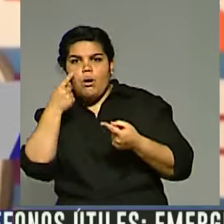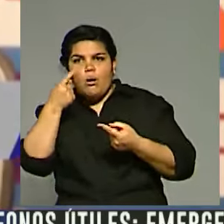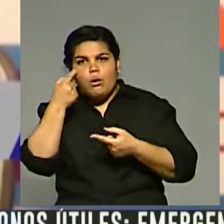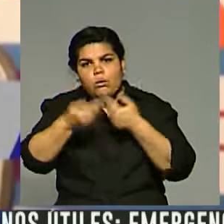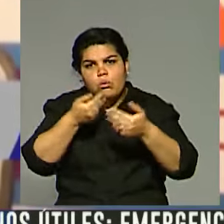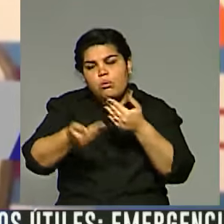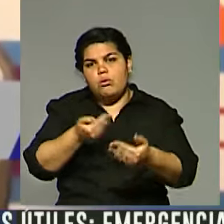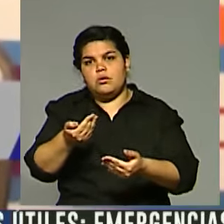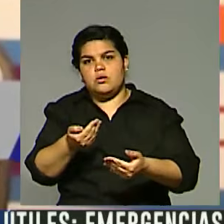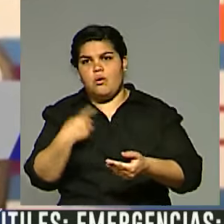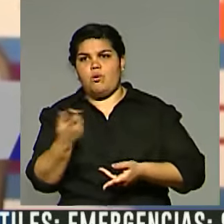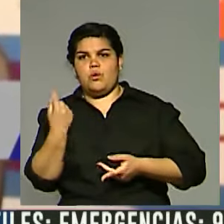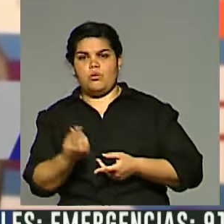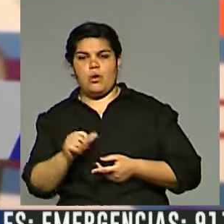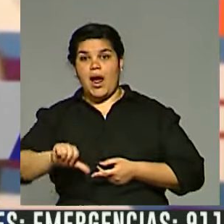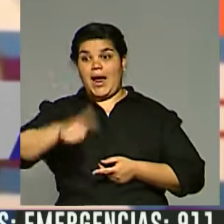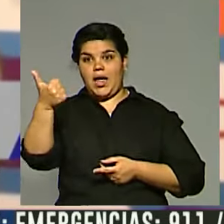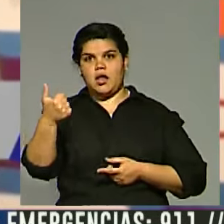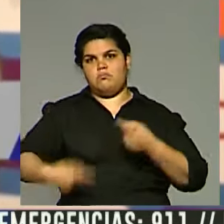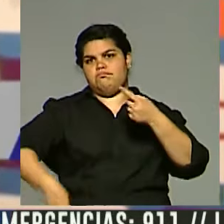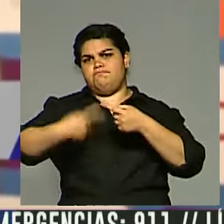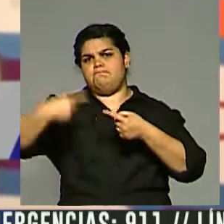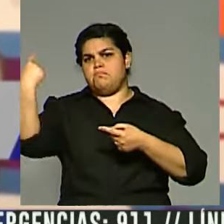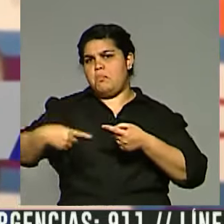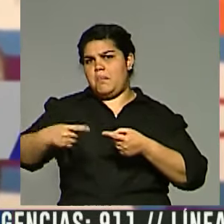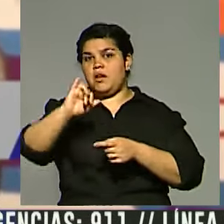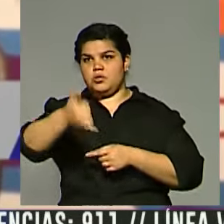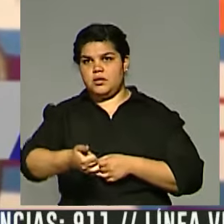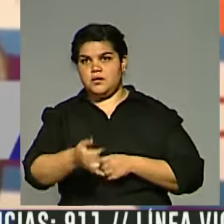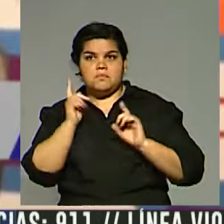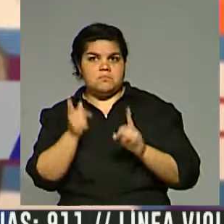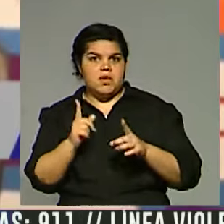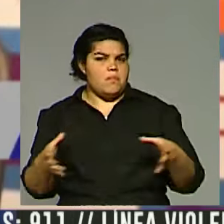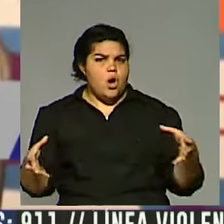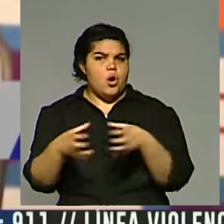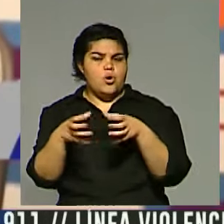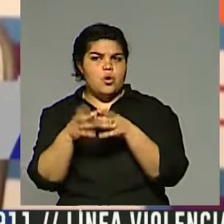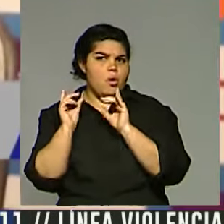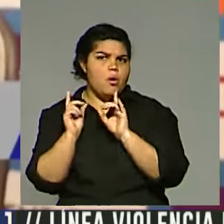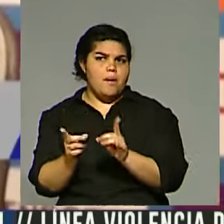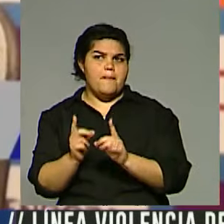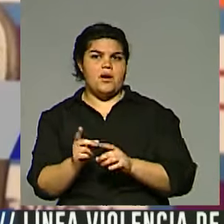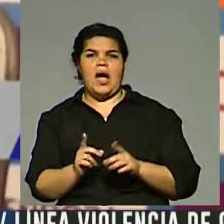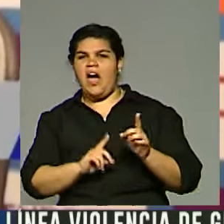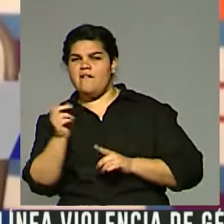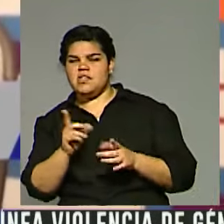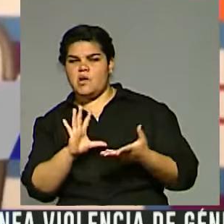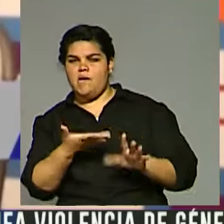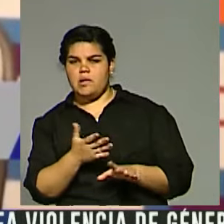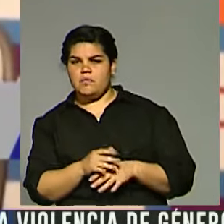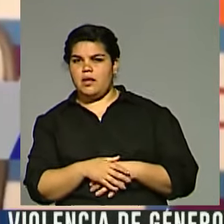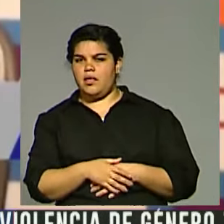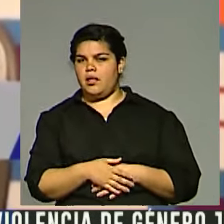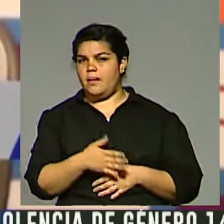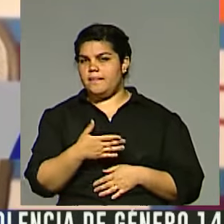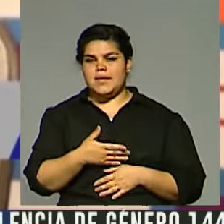hubiésemos terminado punteros por el momento el viernes, también seríamos un equipo en formación, porque ahí suena un poco a excusa por ahí cuando uno pierde, que